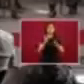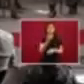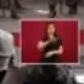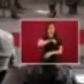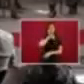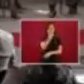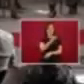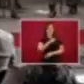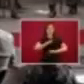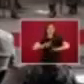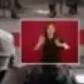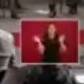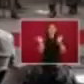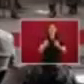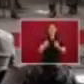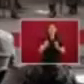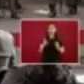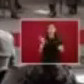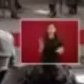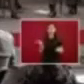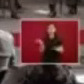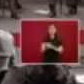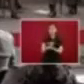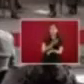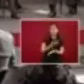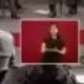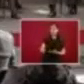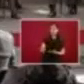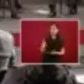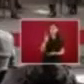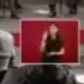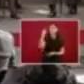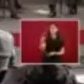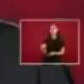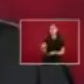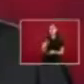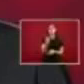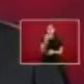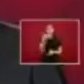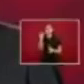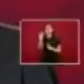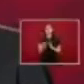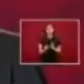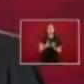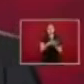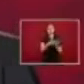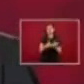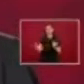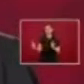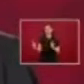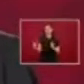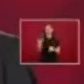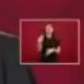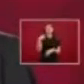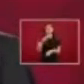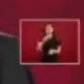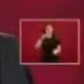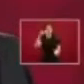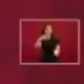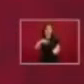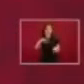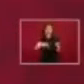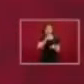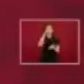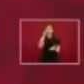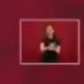planes económicos. Es decir, yo me imagino más una caja de herramientas. De Hacienda se espera que diga